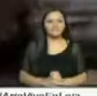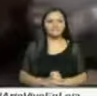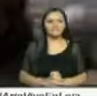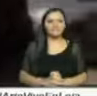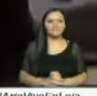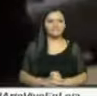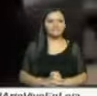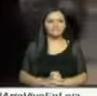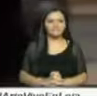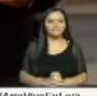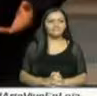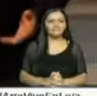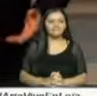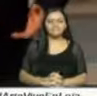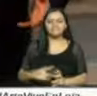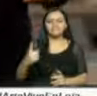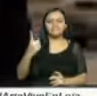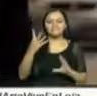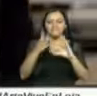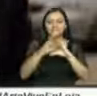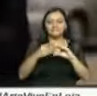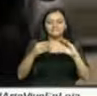Solo el Zamora